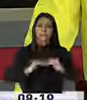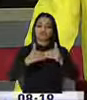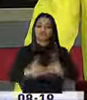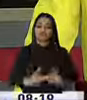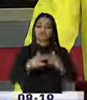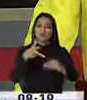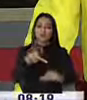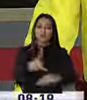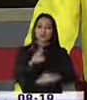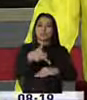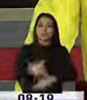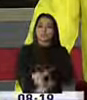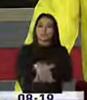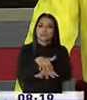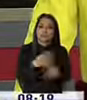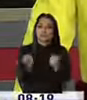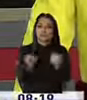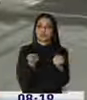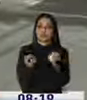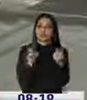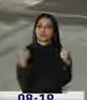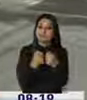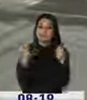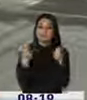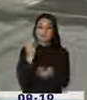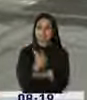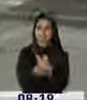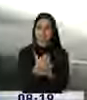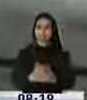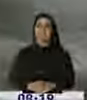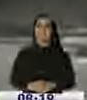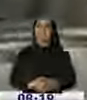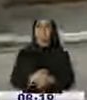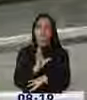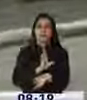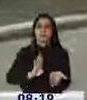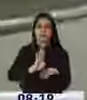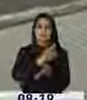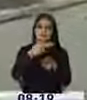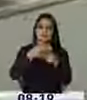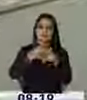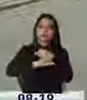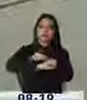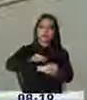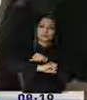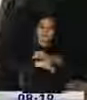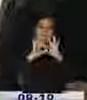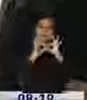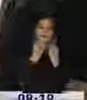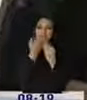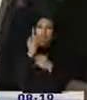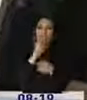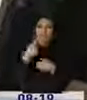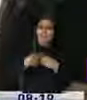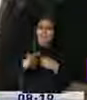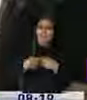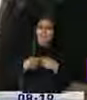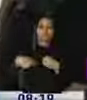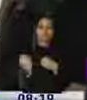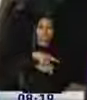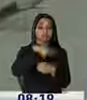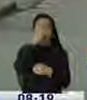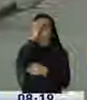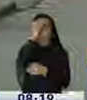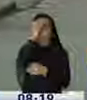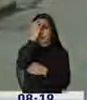velocidades para evitar accidentes de tránsito. Moradores del barrio Promoción Familiar al sur de Quito se encuentran